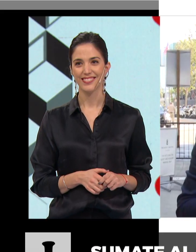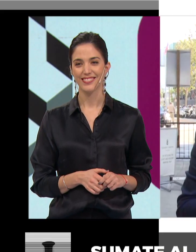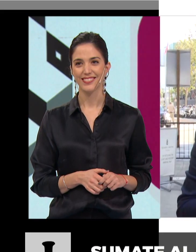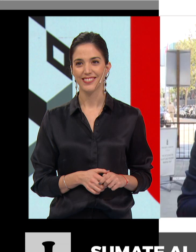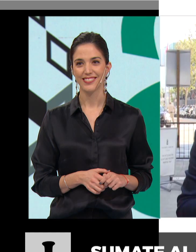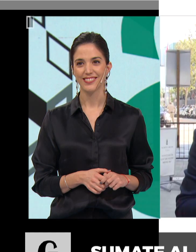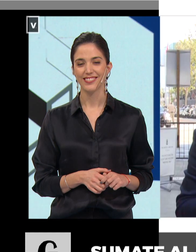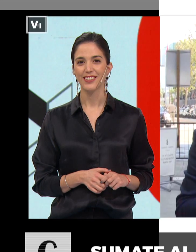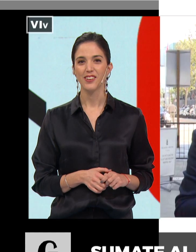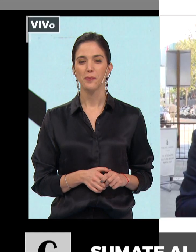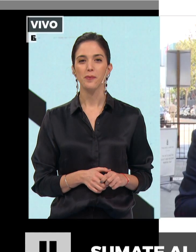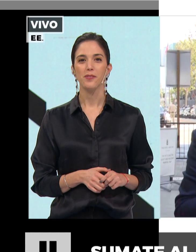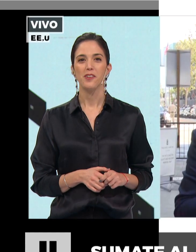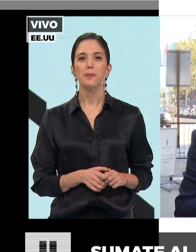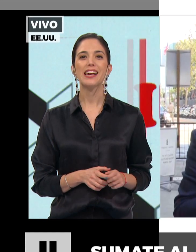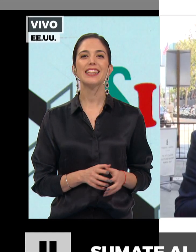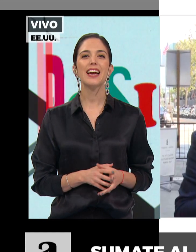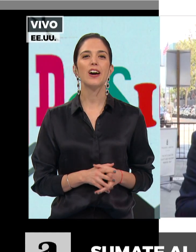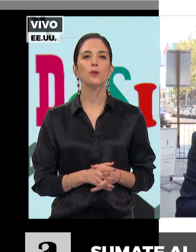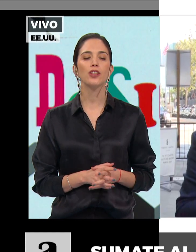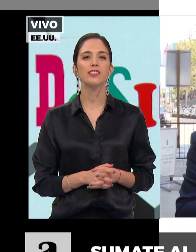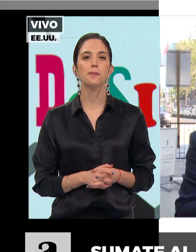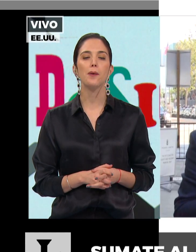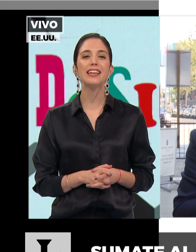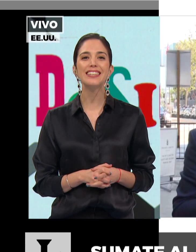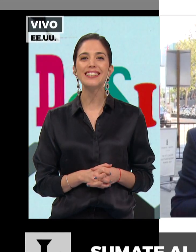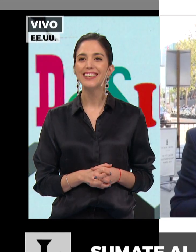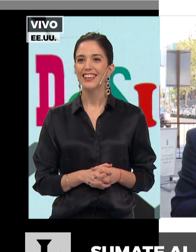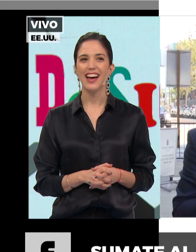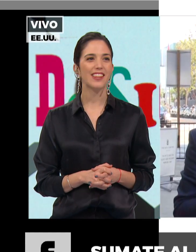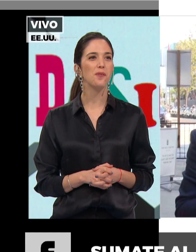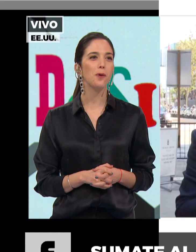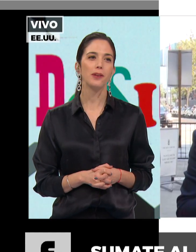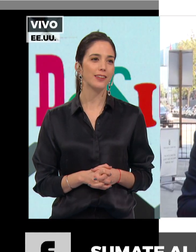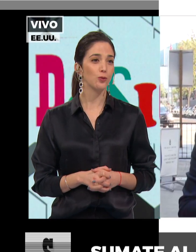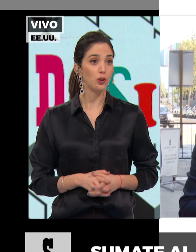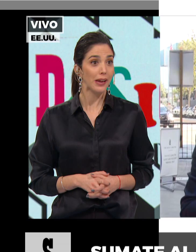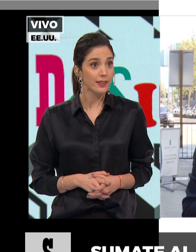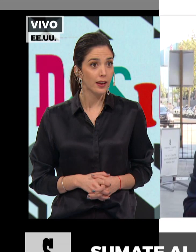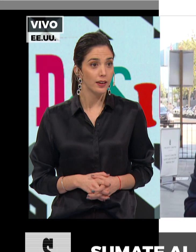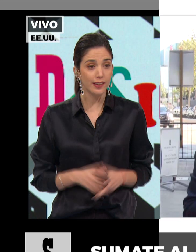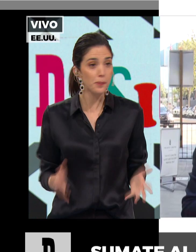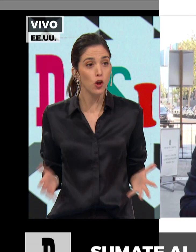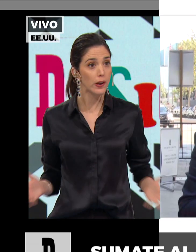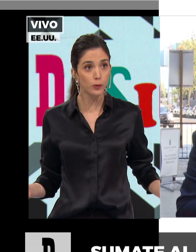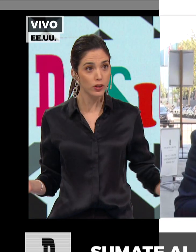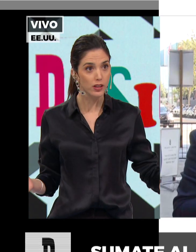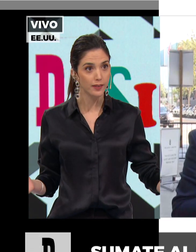como dando paulo comando al único mando me encanta de caruso te dicen pablín hasta en un móvil en eeuu